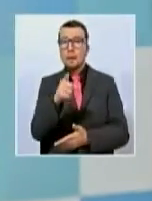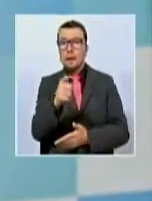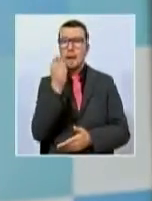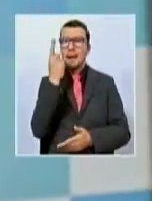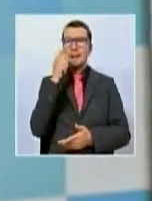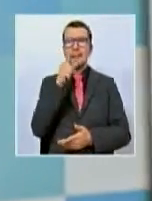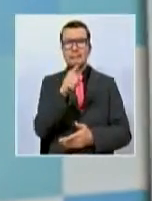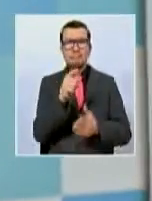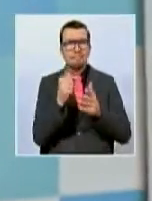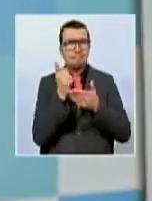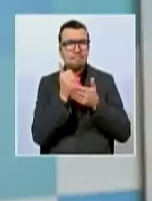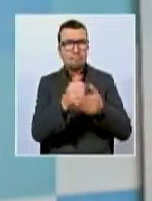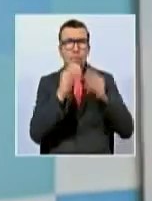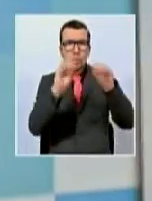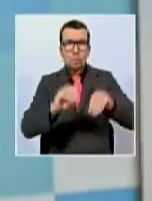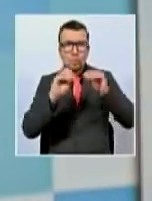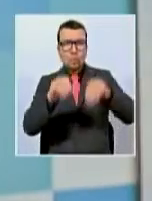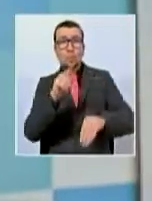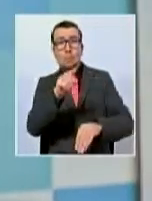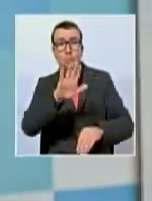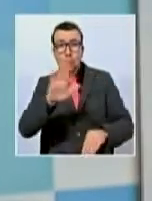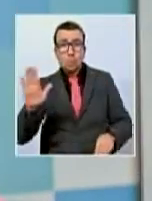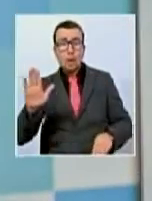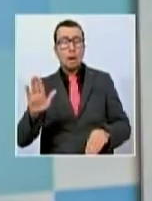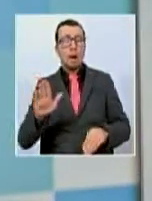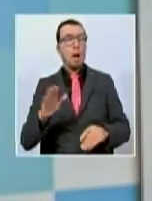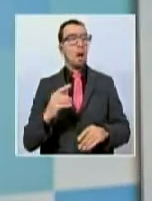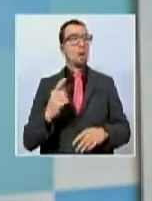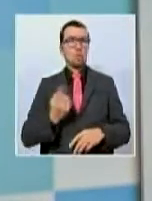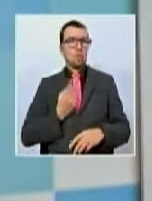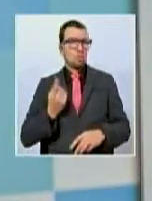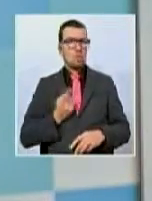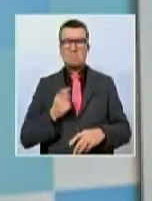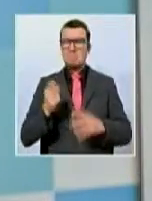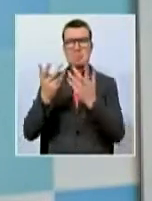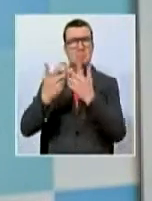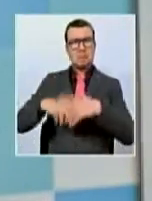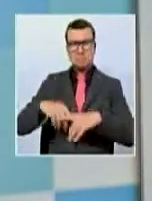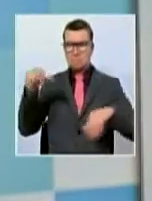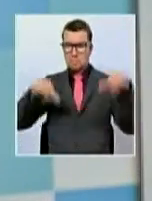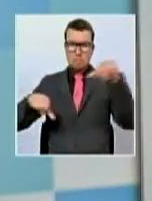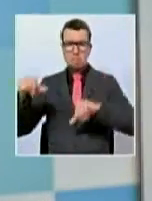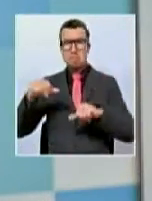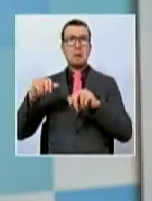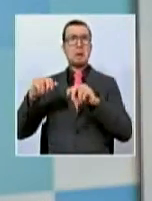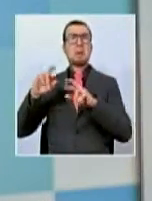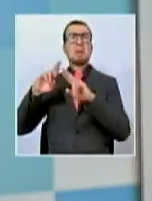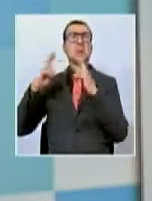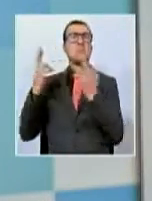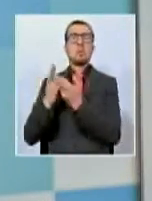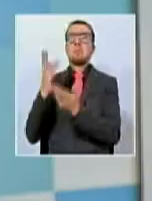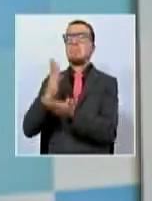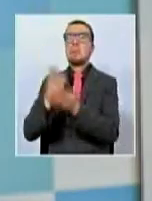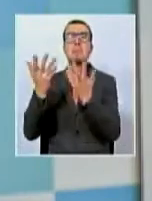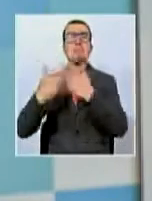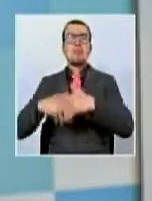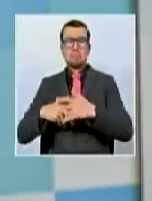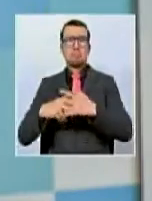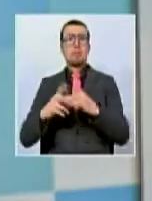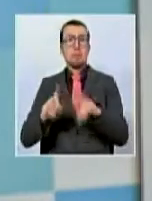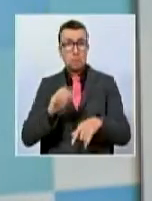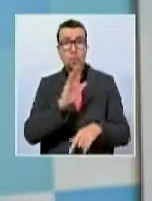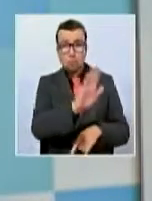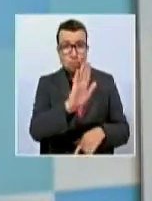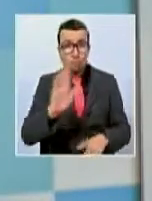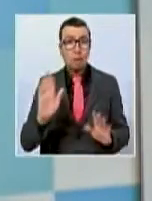de capacitación para no solamente la industria o las tiendas naturistas con quienes estuvimos reunidos en el día de hoy, sino también a ustedes, a